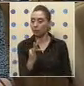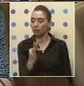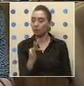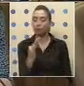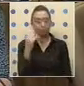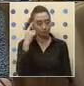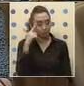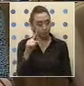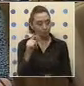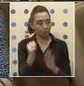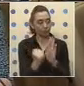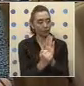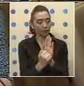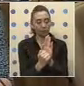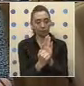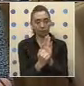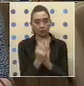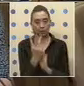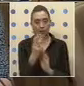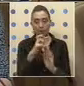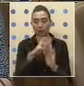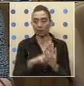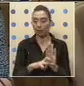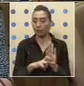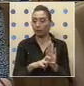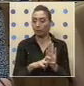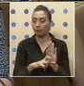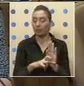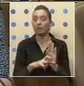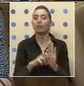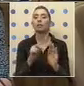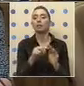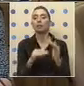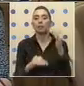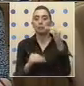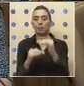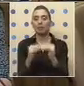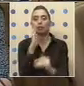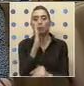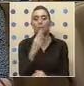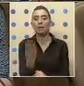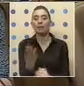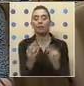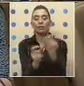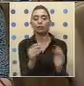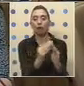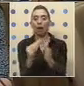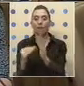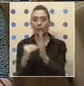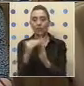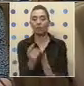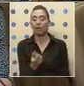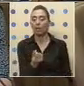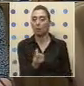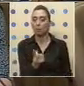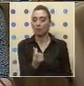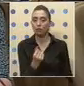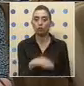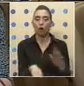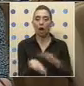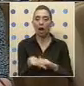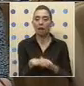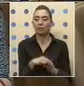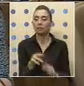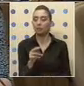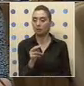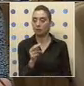Pero el artículo 3 del proyecto de ley restringe el beneficio a aquellas viviendas cuyo precio es de hasta